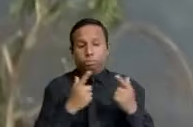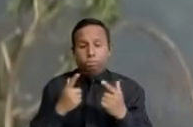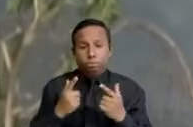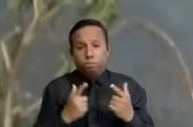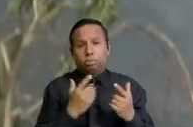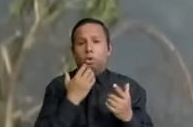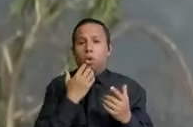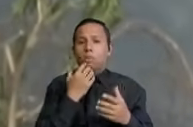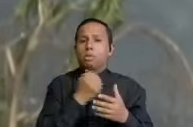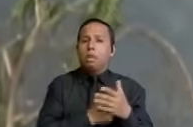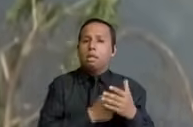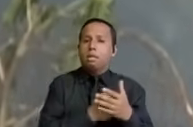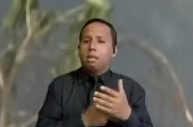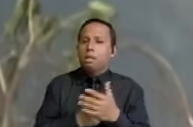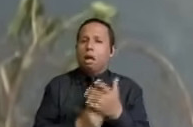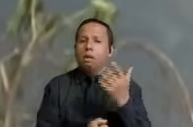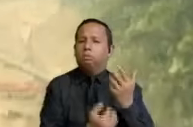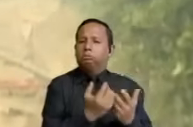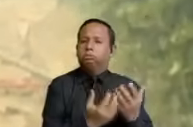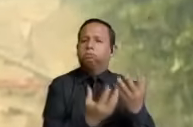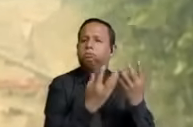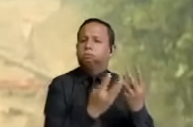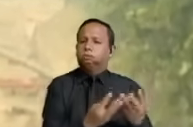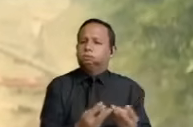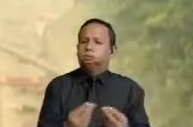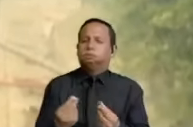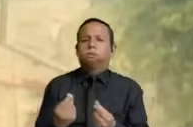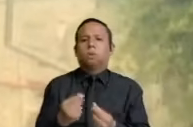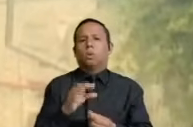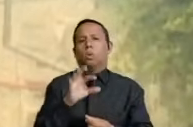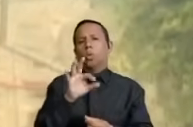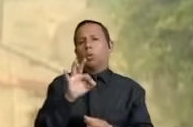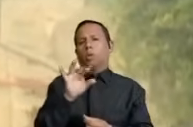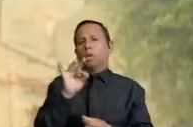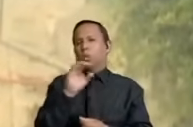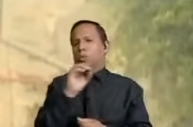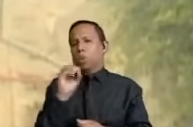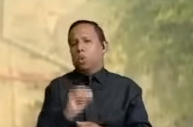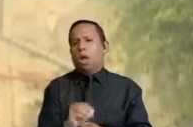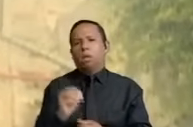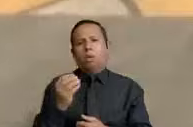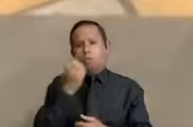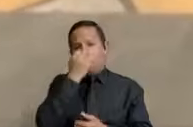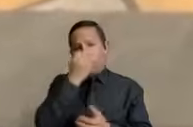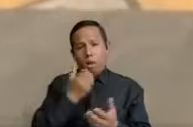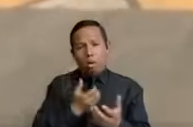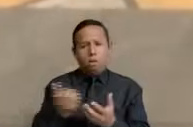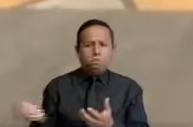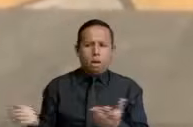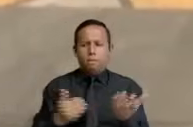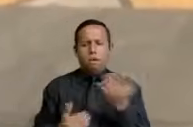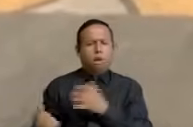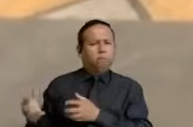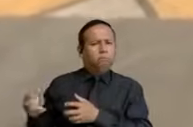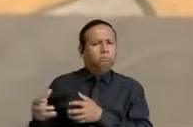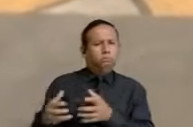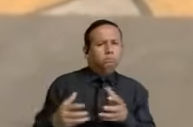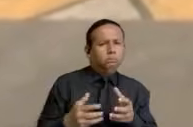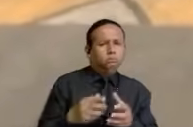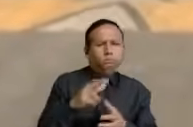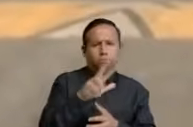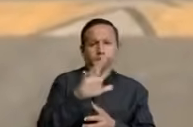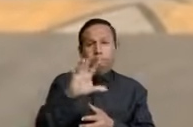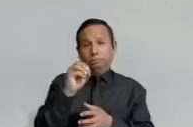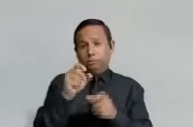mitigación del fuego el cuerpo de bomberos de Quito emplea actualmente el 98 de su capacidad donde están considerados 350